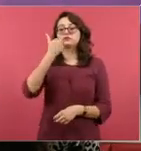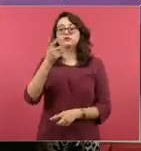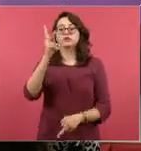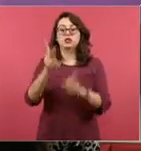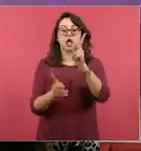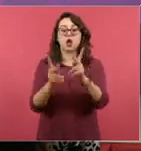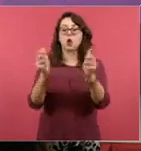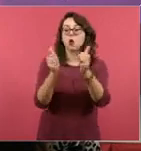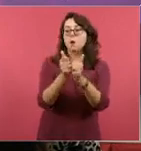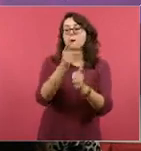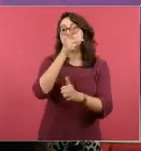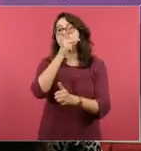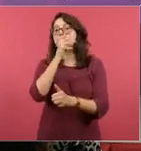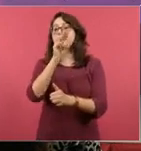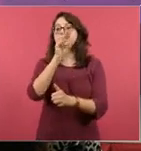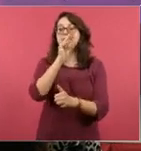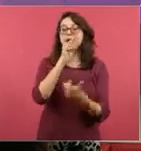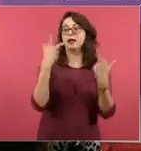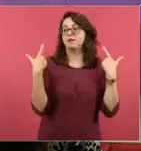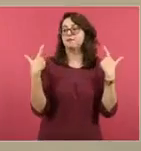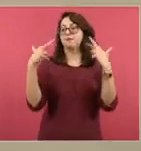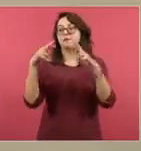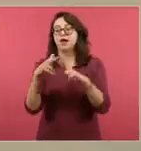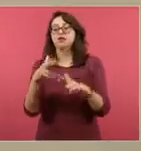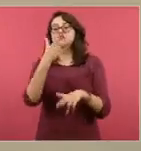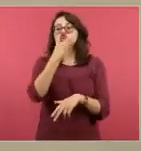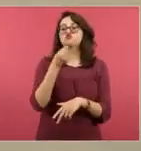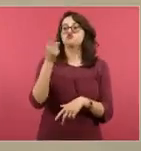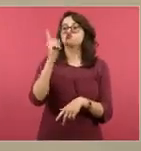maestros que trabajan el contenido matemático.